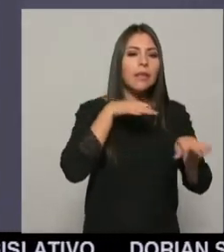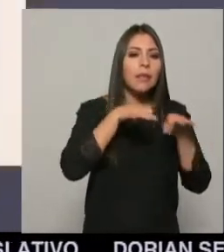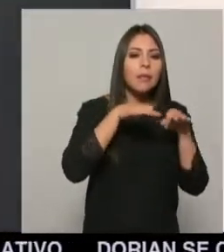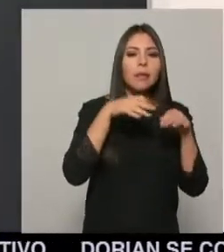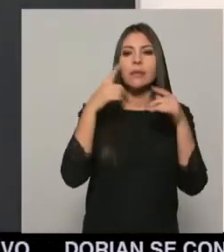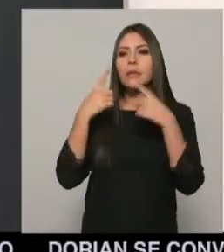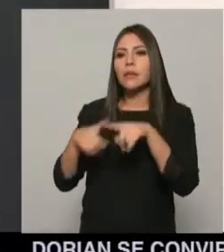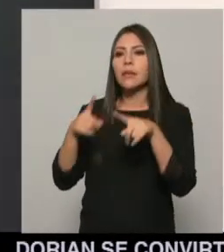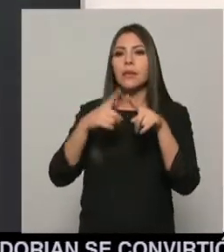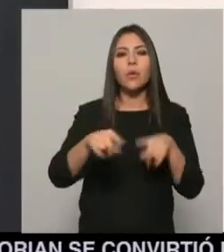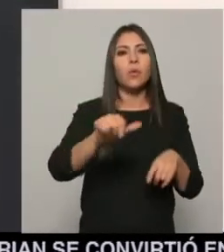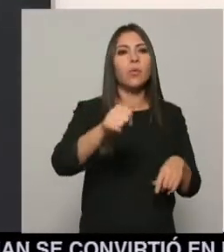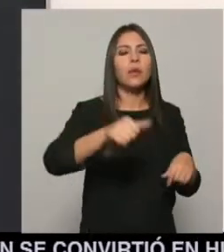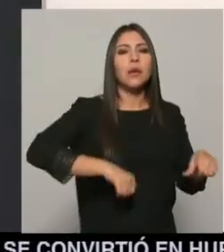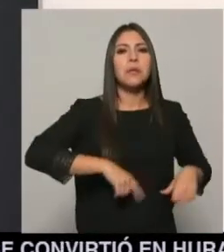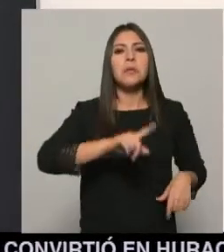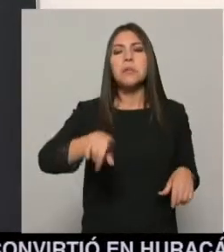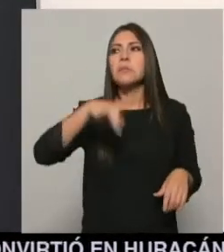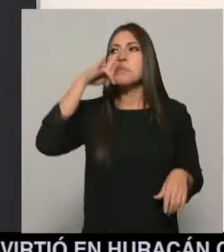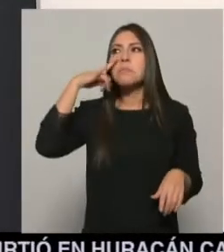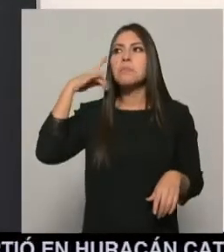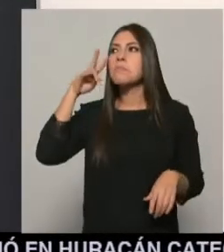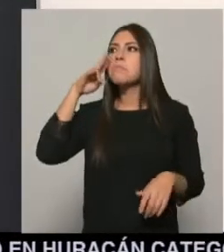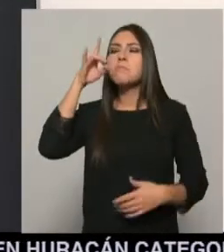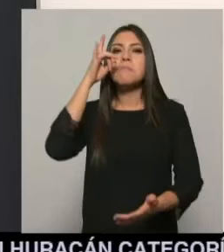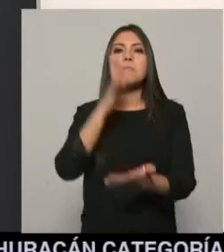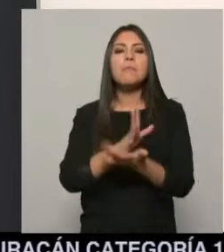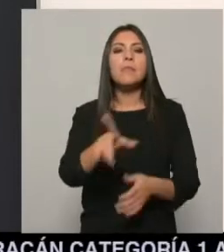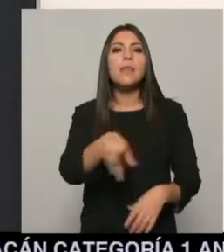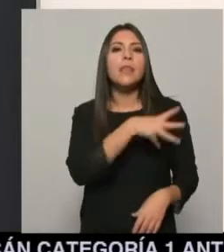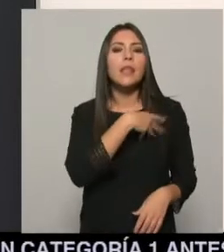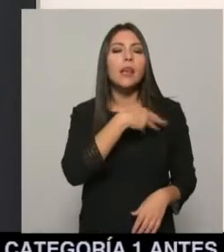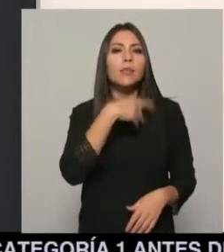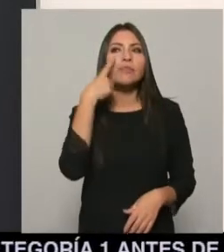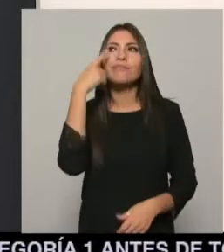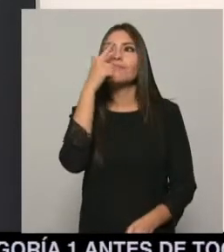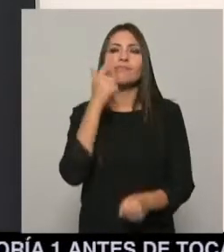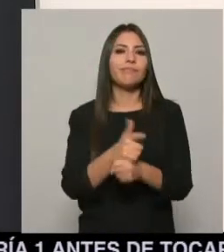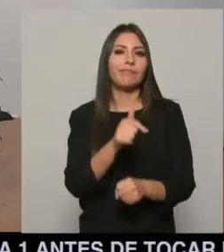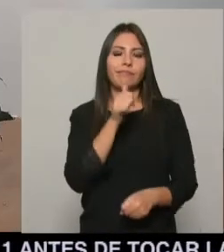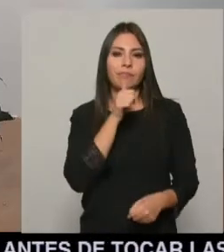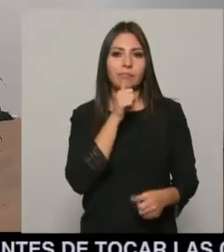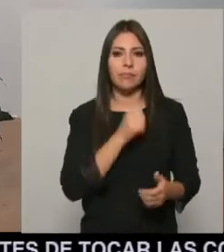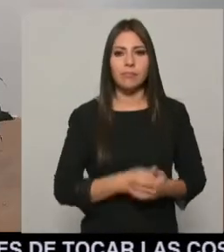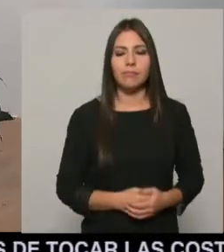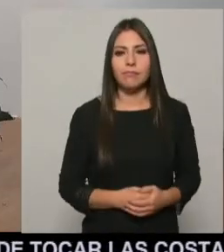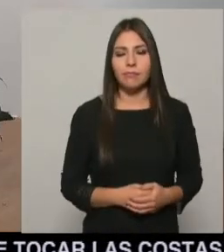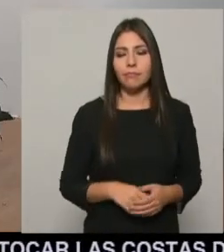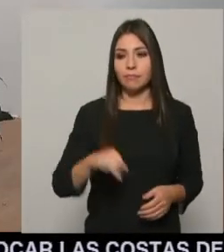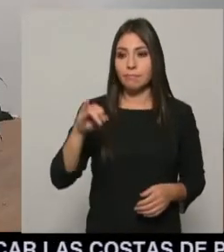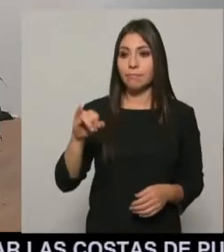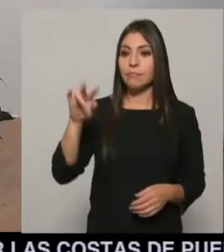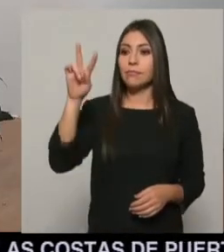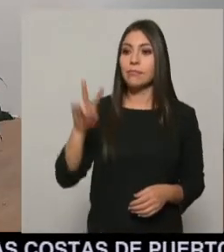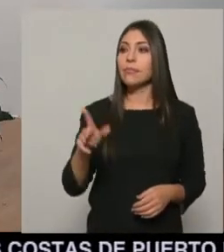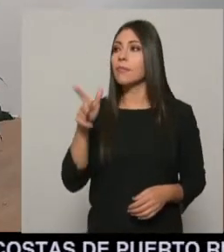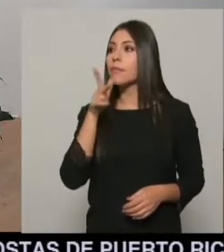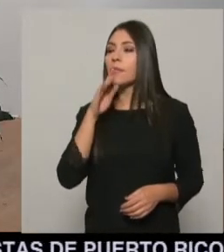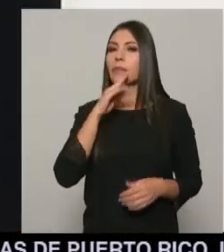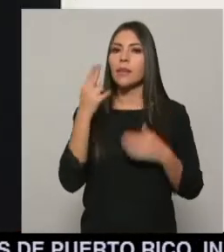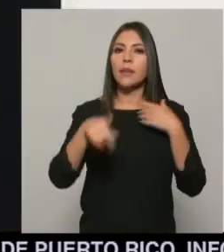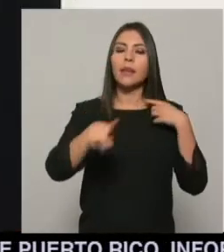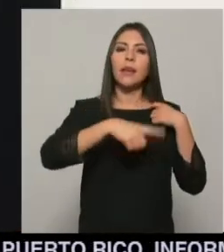otras actividades y no vemos esas señales en nuestros hijos, ¿no? Así es, los padres de familia deben de prestar atención,